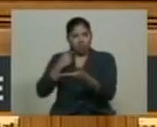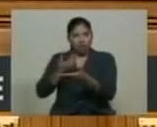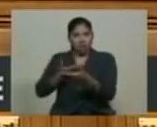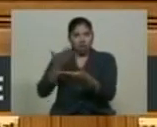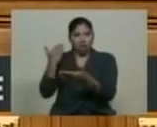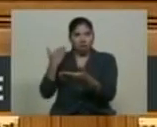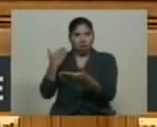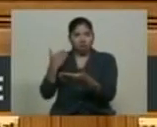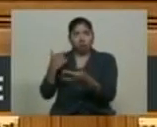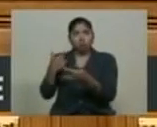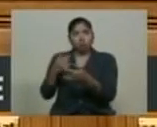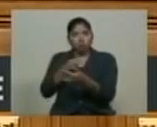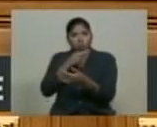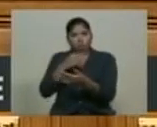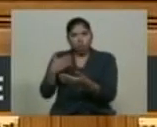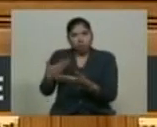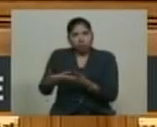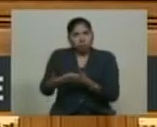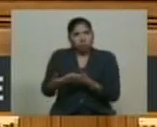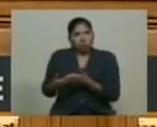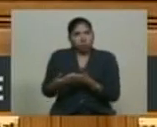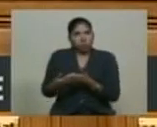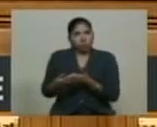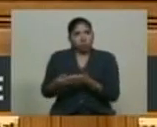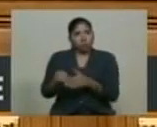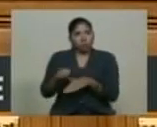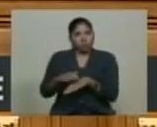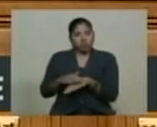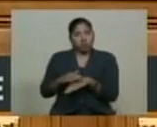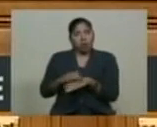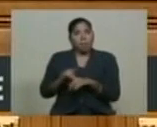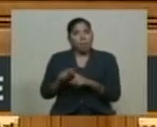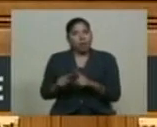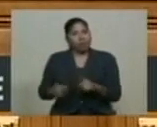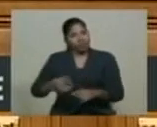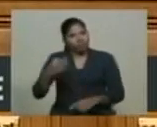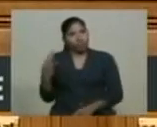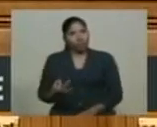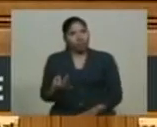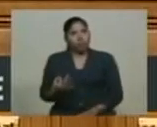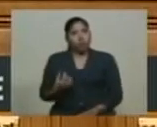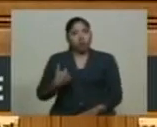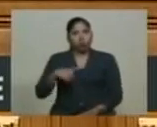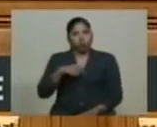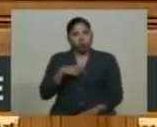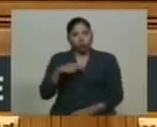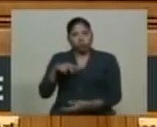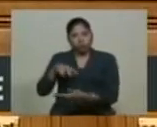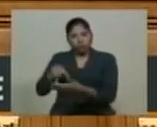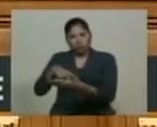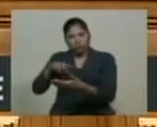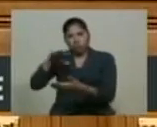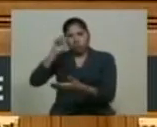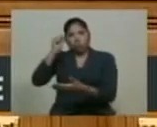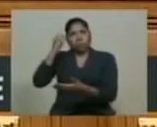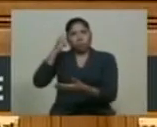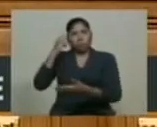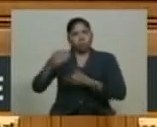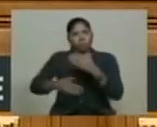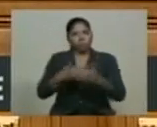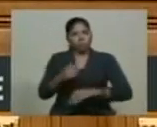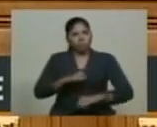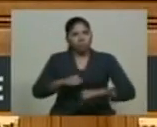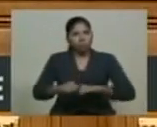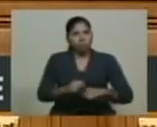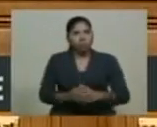pero lo es en la medida que mantengamos viva la llama que la alimenta, el fuego sagrado del que nos